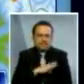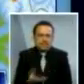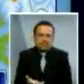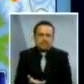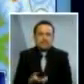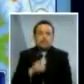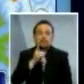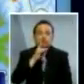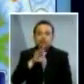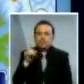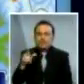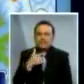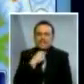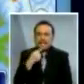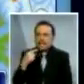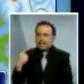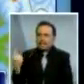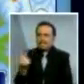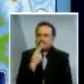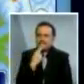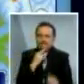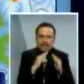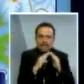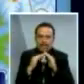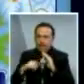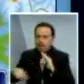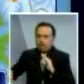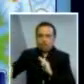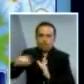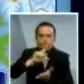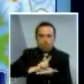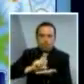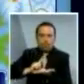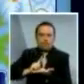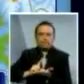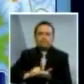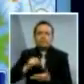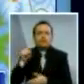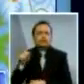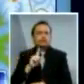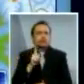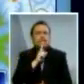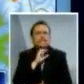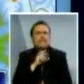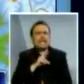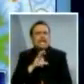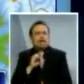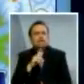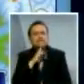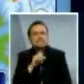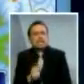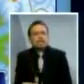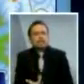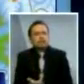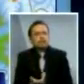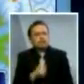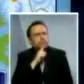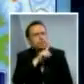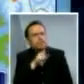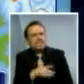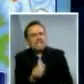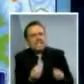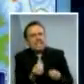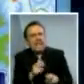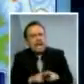para intimidar a todos quienes vivían en la zona. Y los tribunales dicen que esto no es terrorista. Si yo me pregunto, ¿qué tiene que hacer